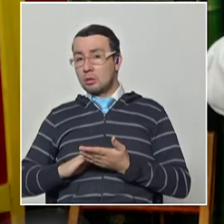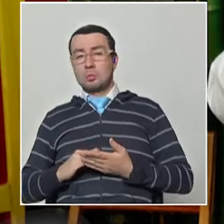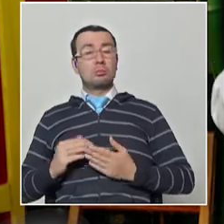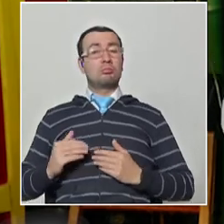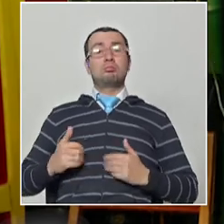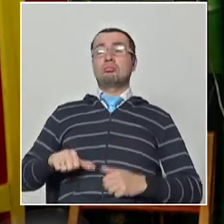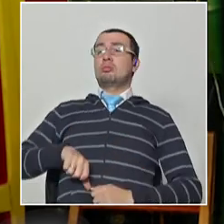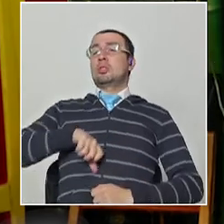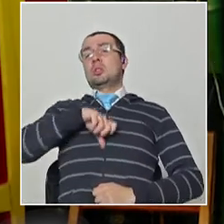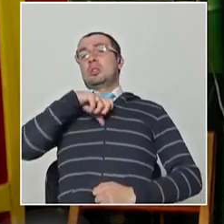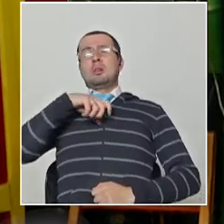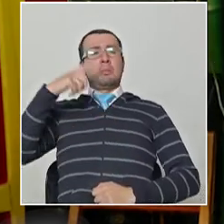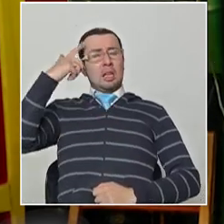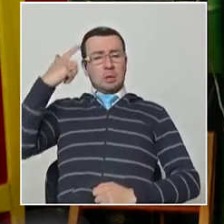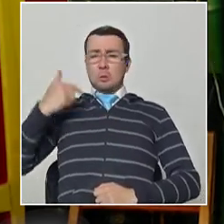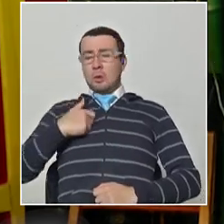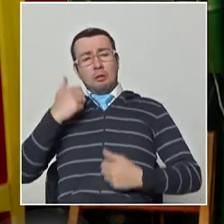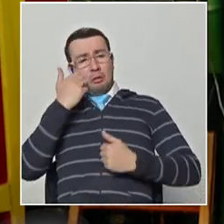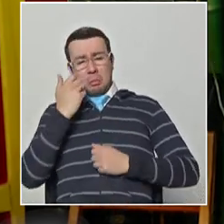ego